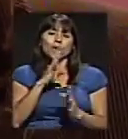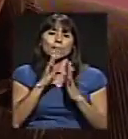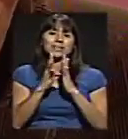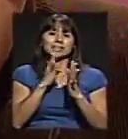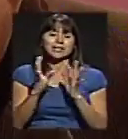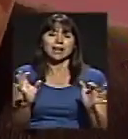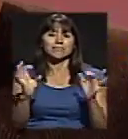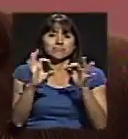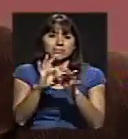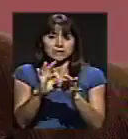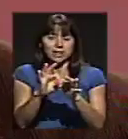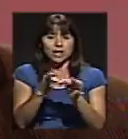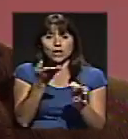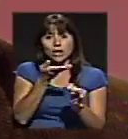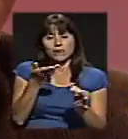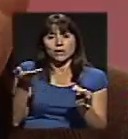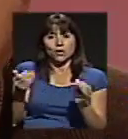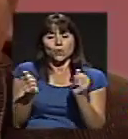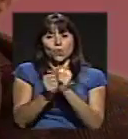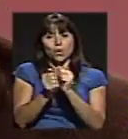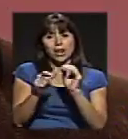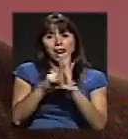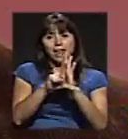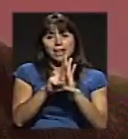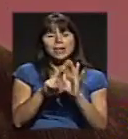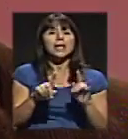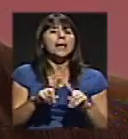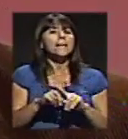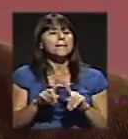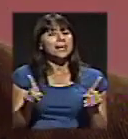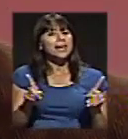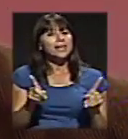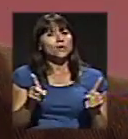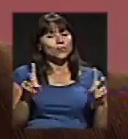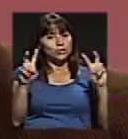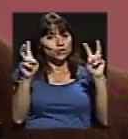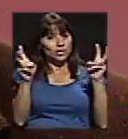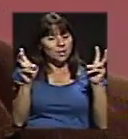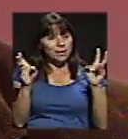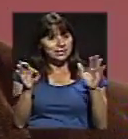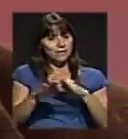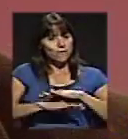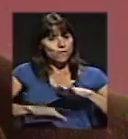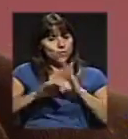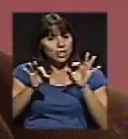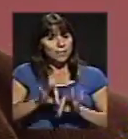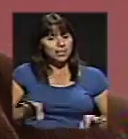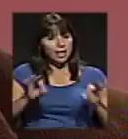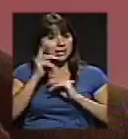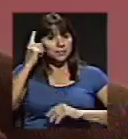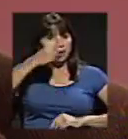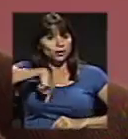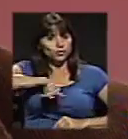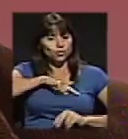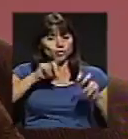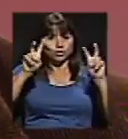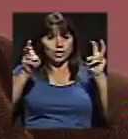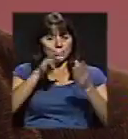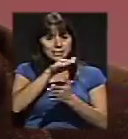los mecanismos que están en la ley. Pero viera que en los temas fundamentales para nosotros, los temas centrales, los